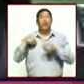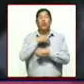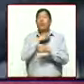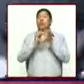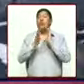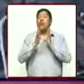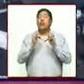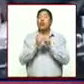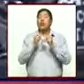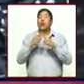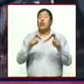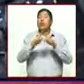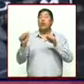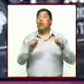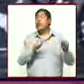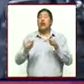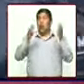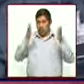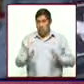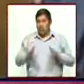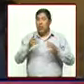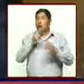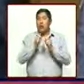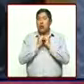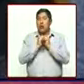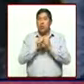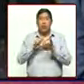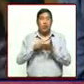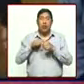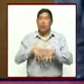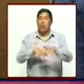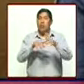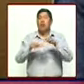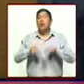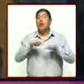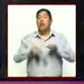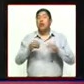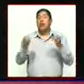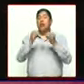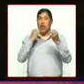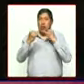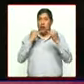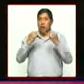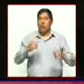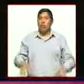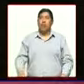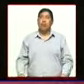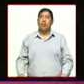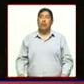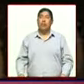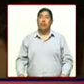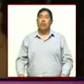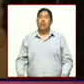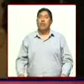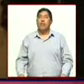a conversar también con el resto de los activistas, quienes también estarían acompañando esta movilización. Quizá ellos tengan más datos, Walter.